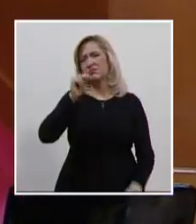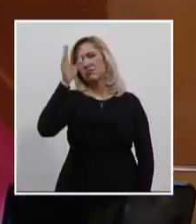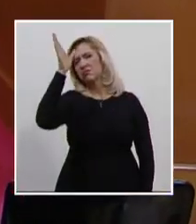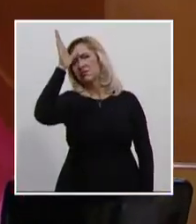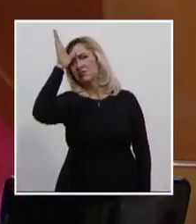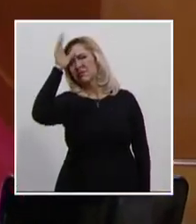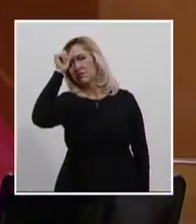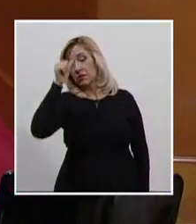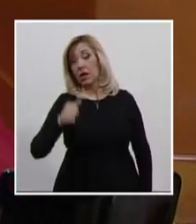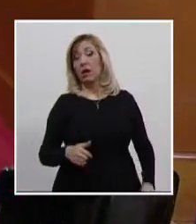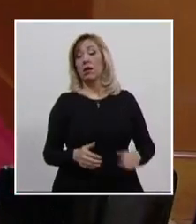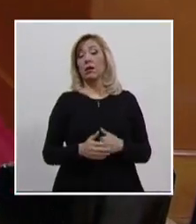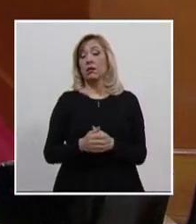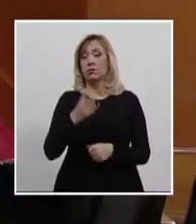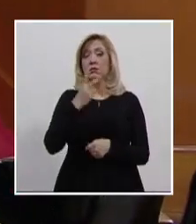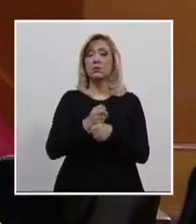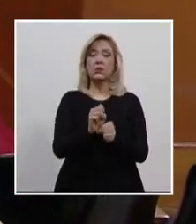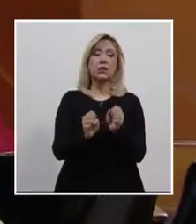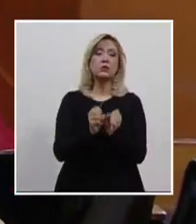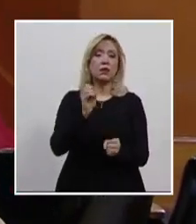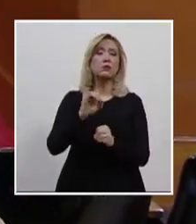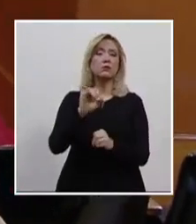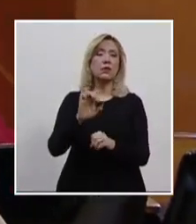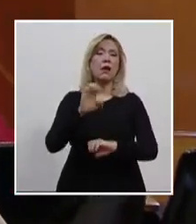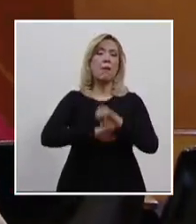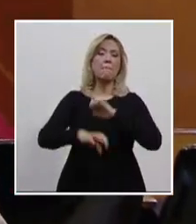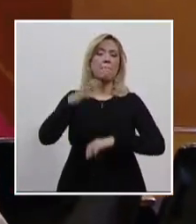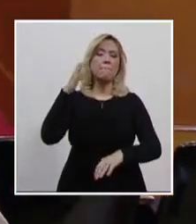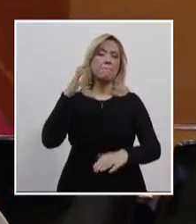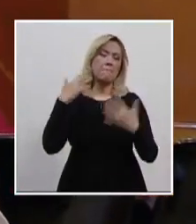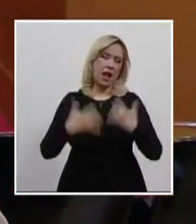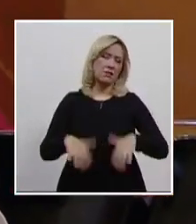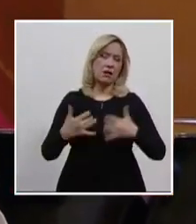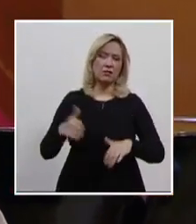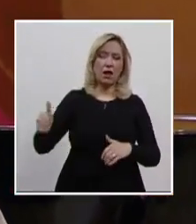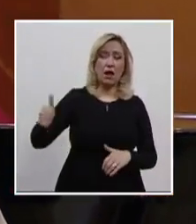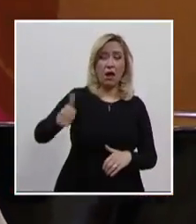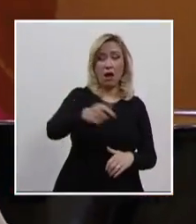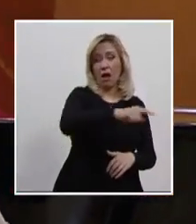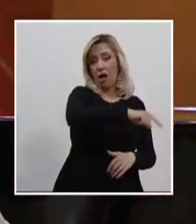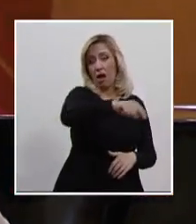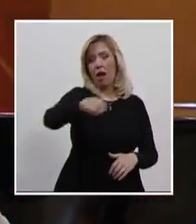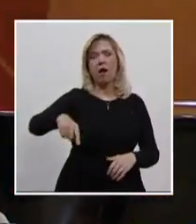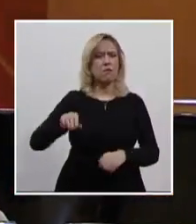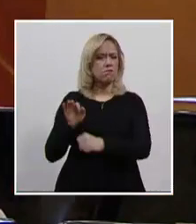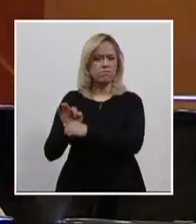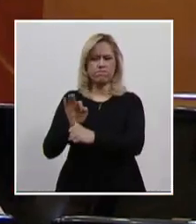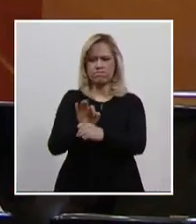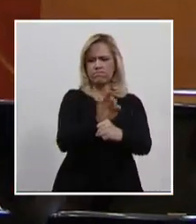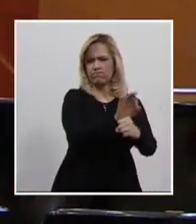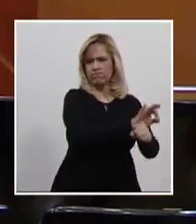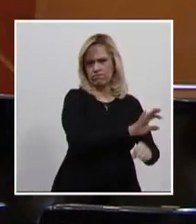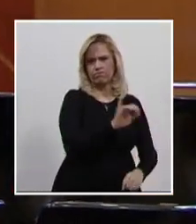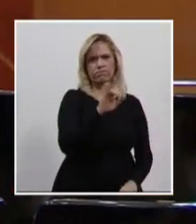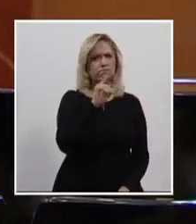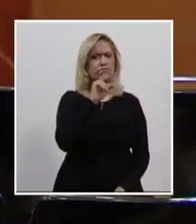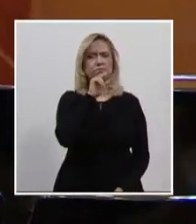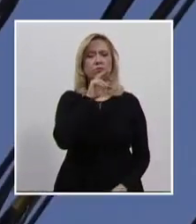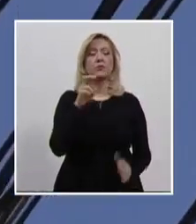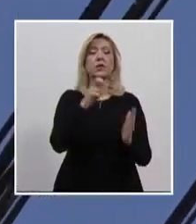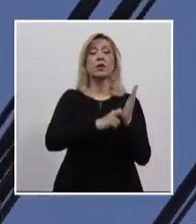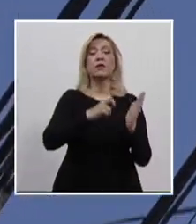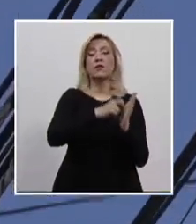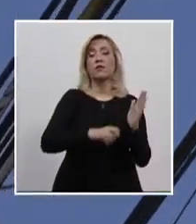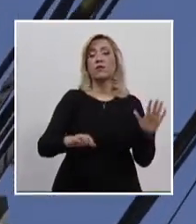La segunda sala de la Corte amparó a diversas empresas contra disposiciones de la Ley de la Industria Eléctrica reformada en